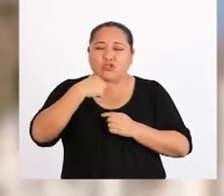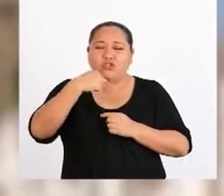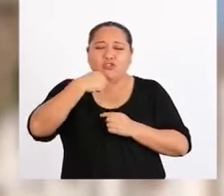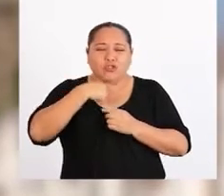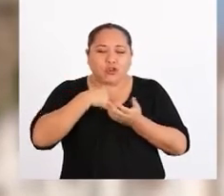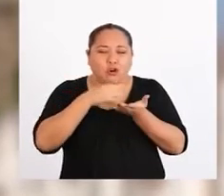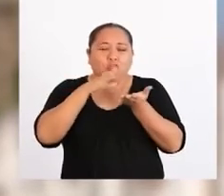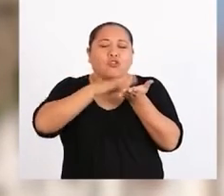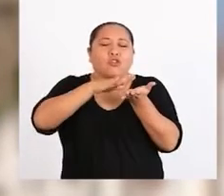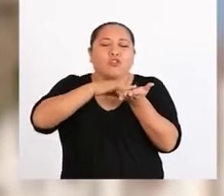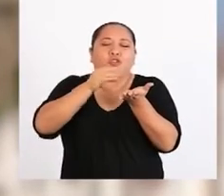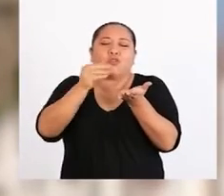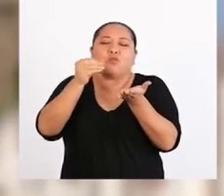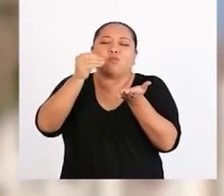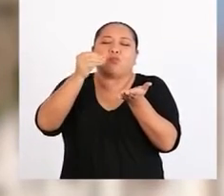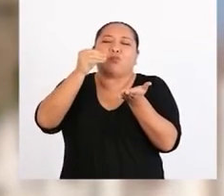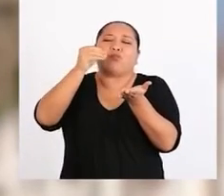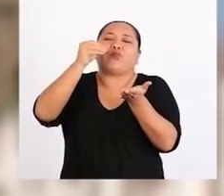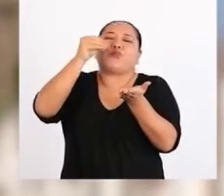en la palma de mi